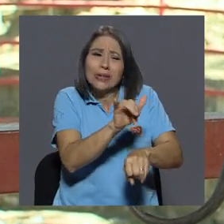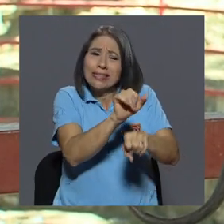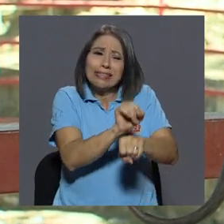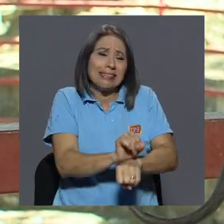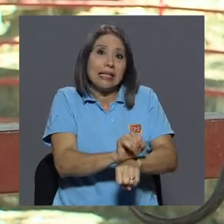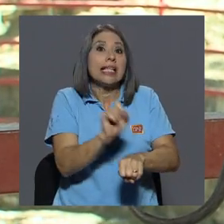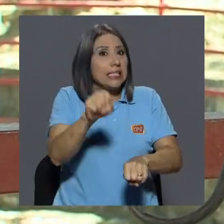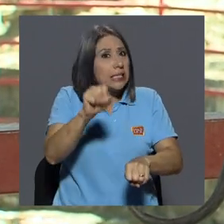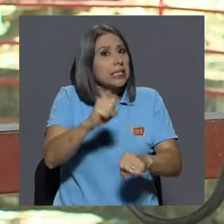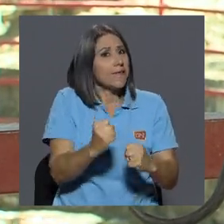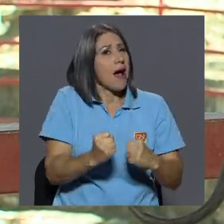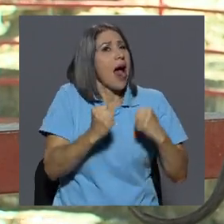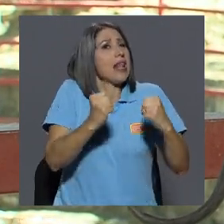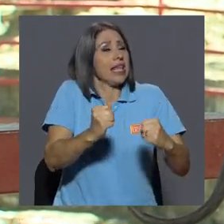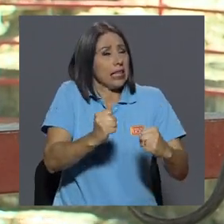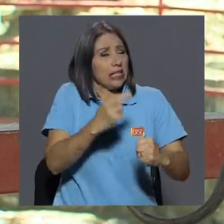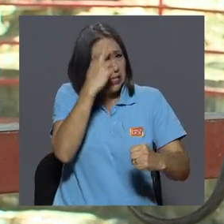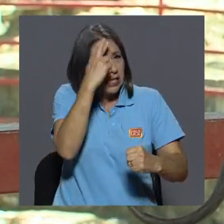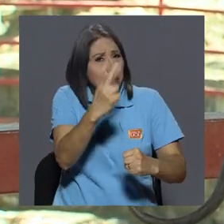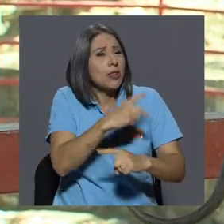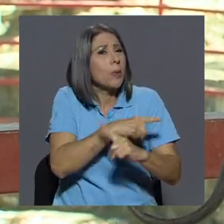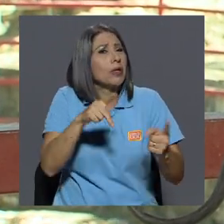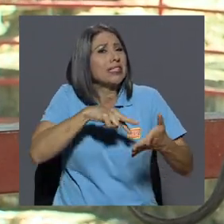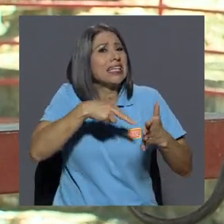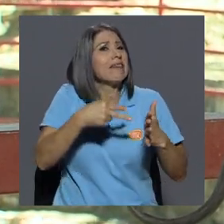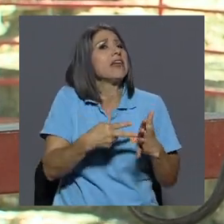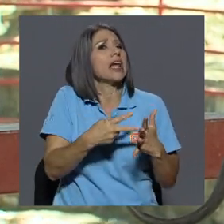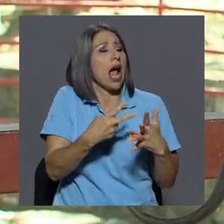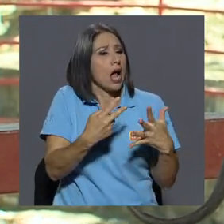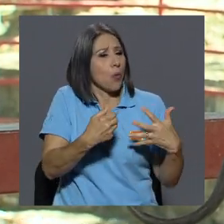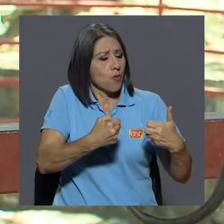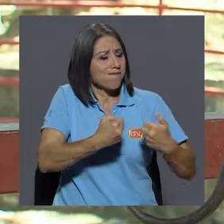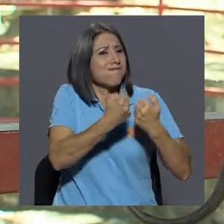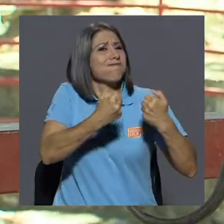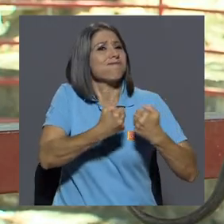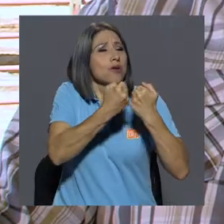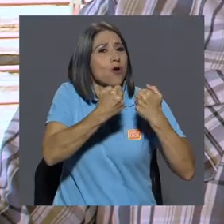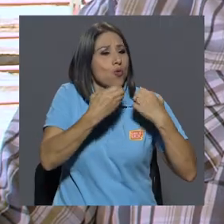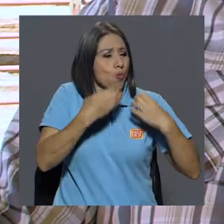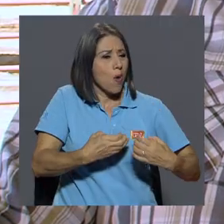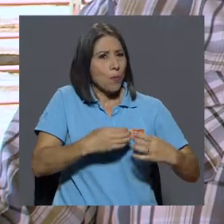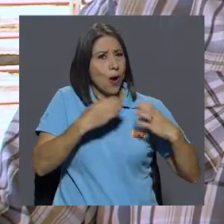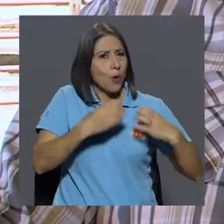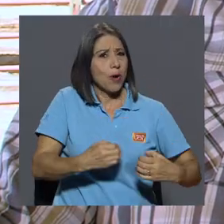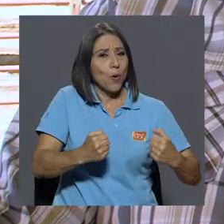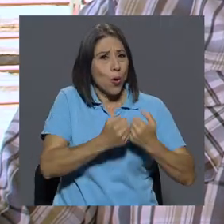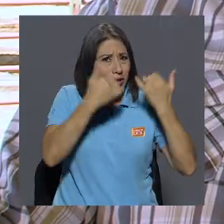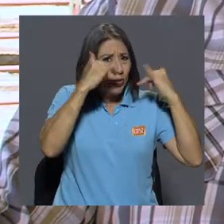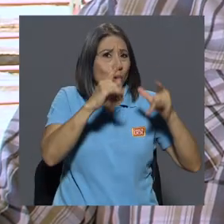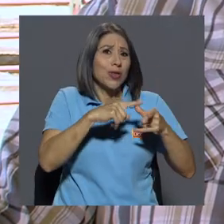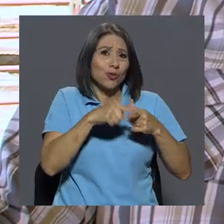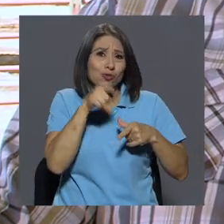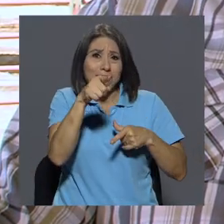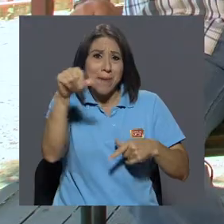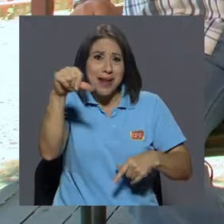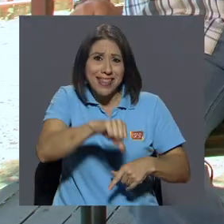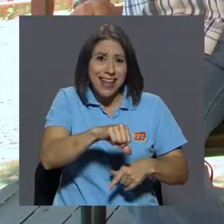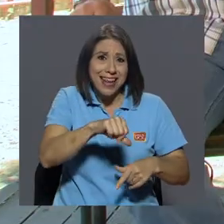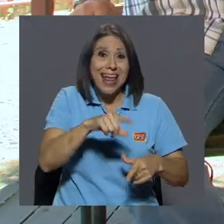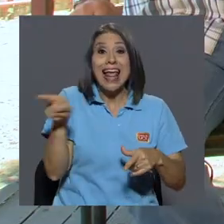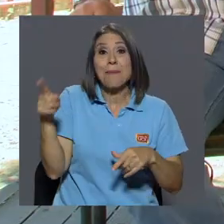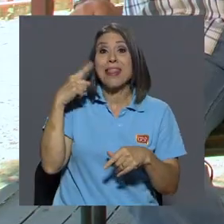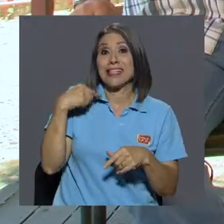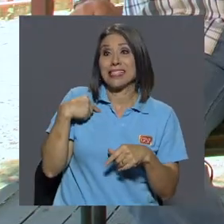respetos. Pero es pelear cuerpo a cuerpo con el toro y vas a perder. Entonces, él me decía, suelte